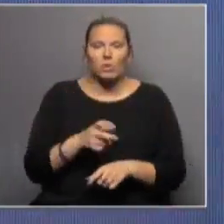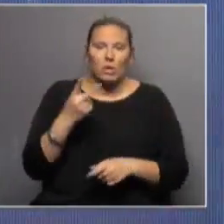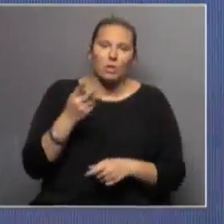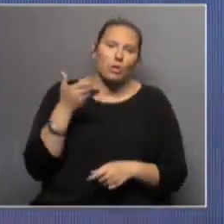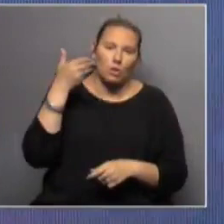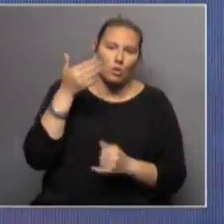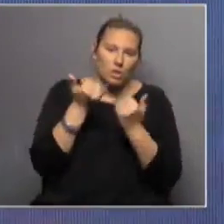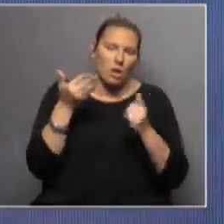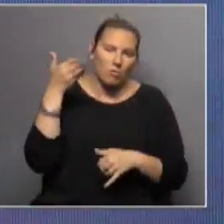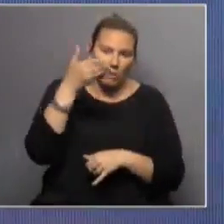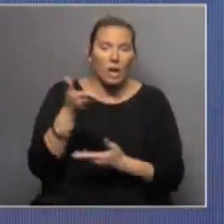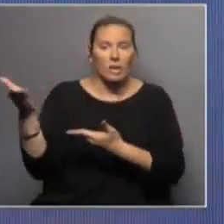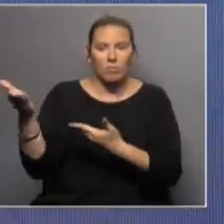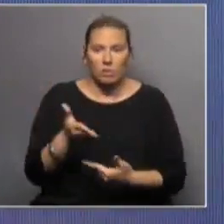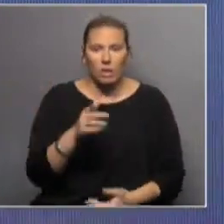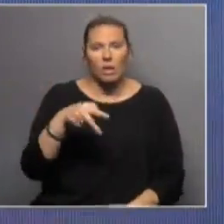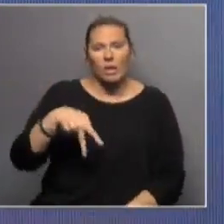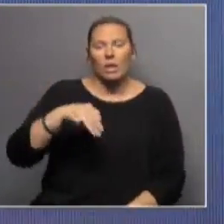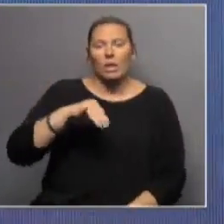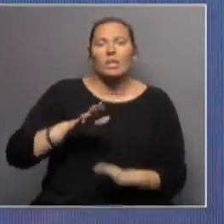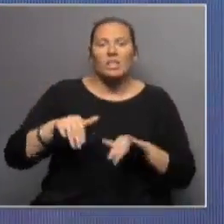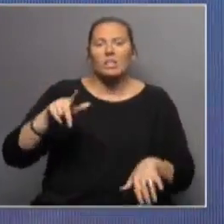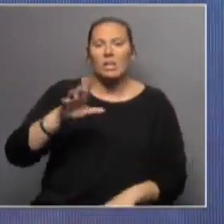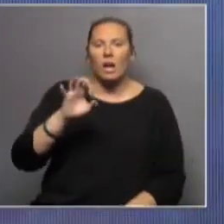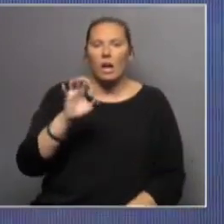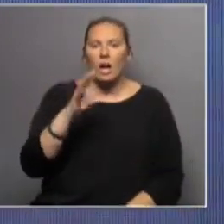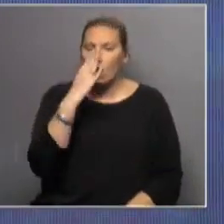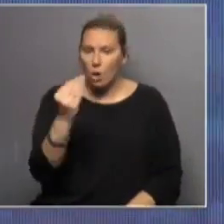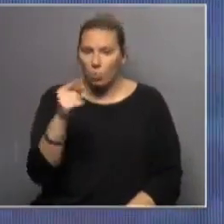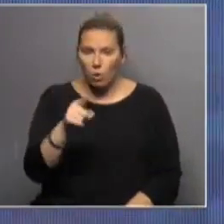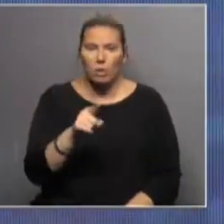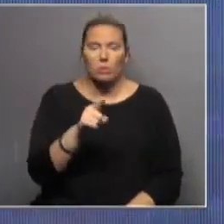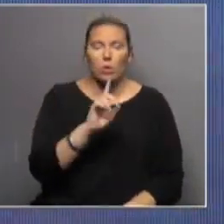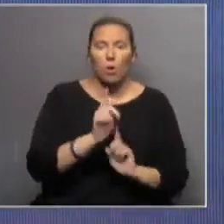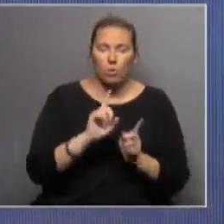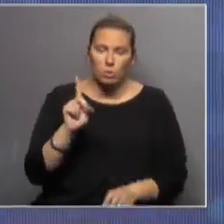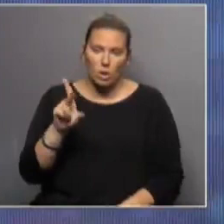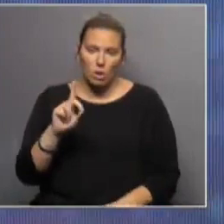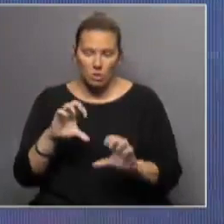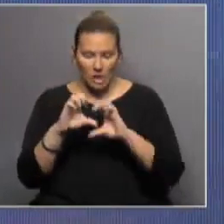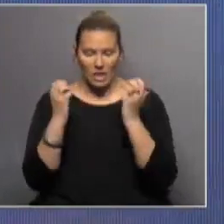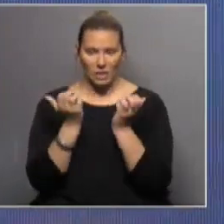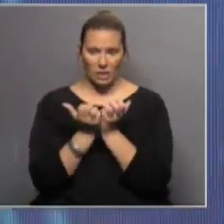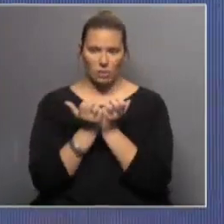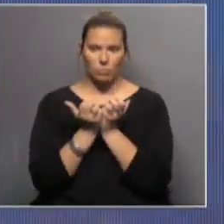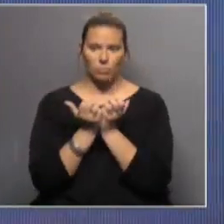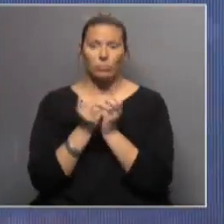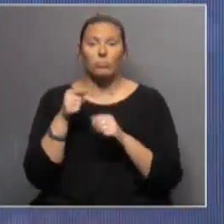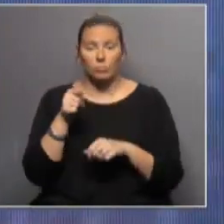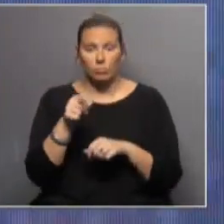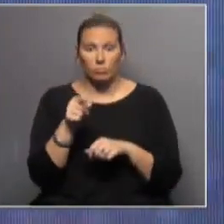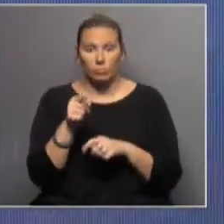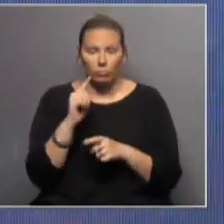Va a haber invitados y va a estar Niña Lobo como banda telonera. Ese es el menú para 11 y 12 en el Centenario. Y todo eso se